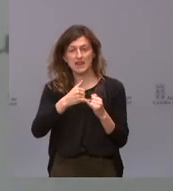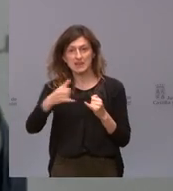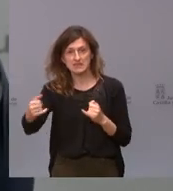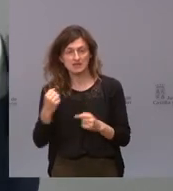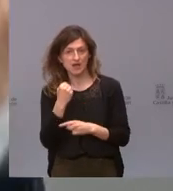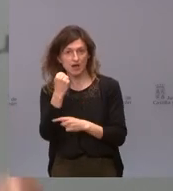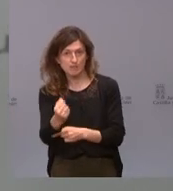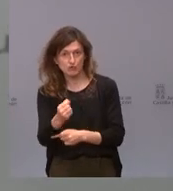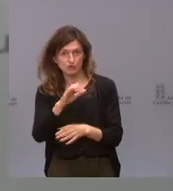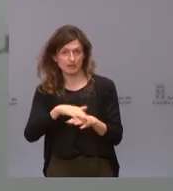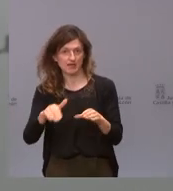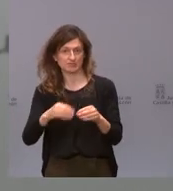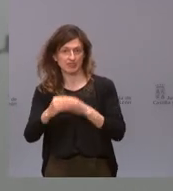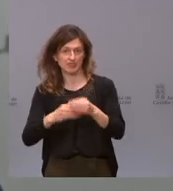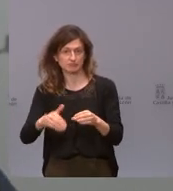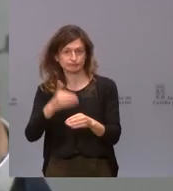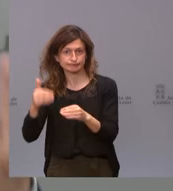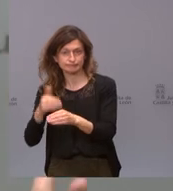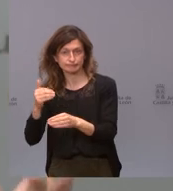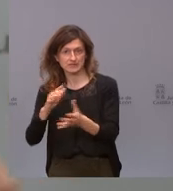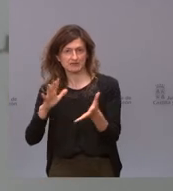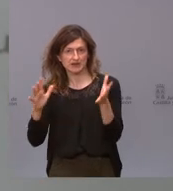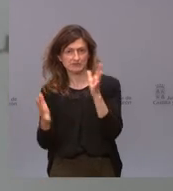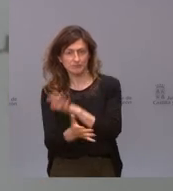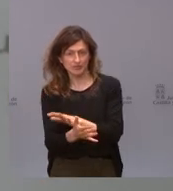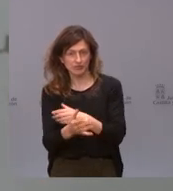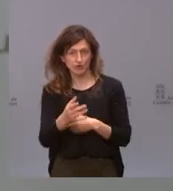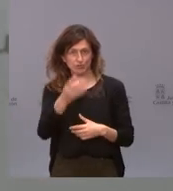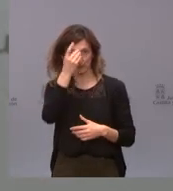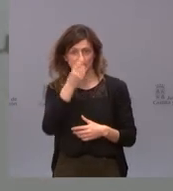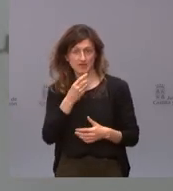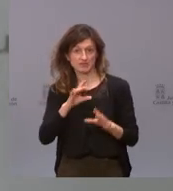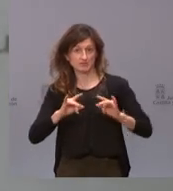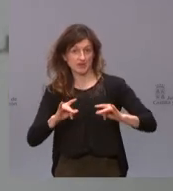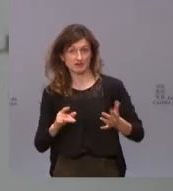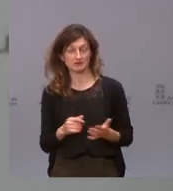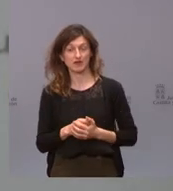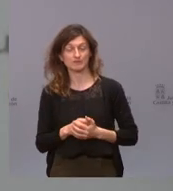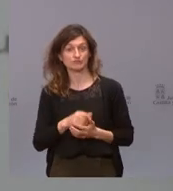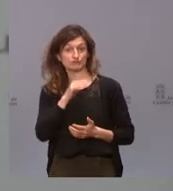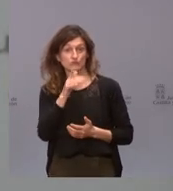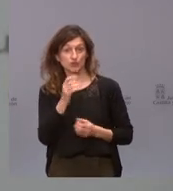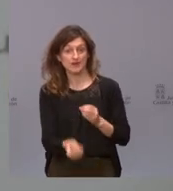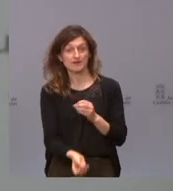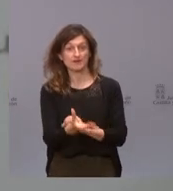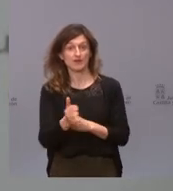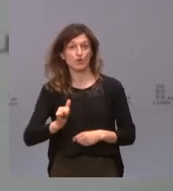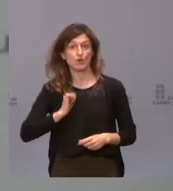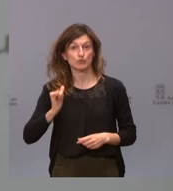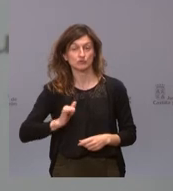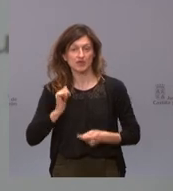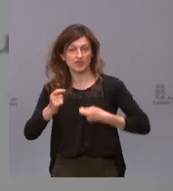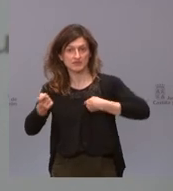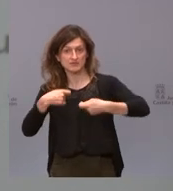para la modernización la transformación digital de nuestra tierra que va a generar oportunidades de